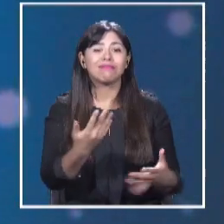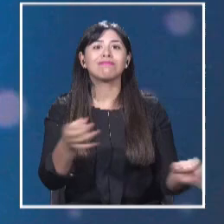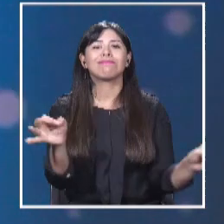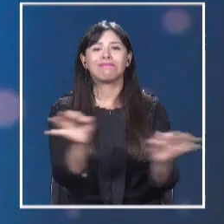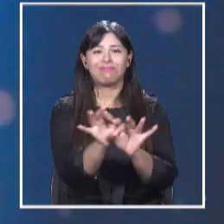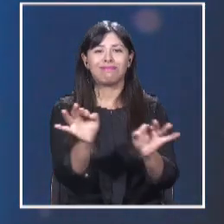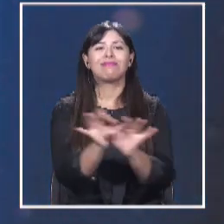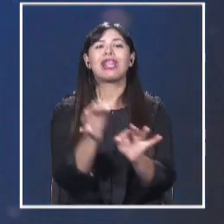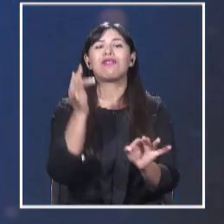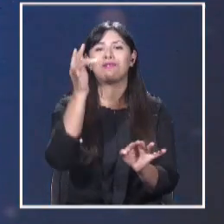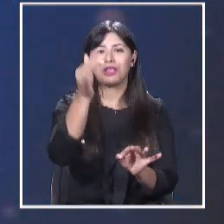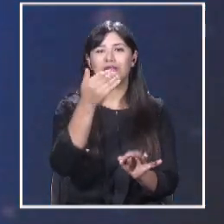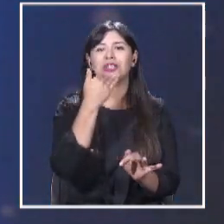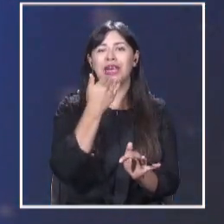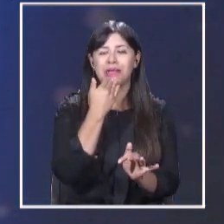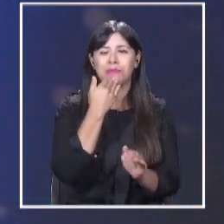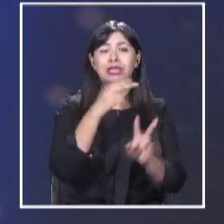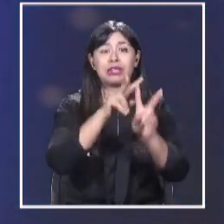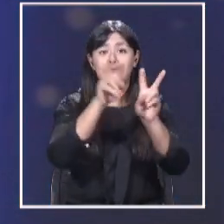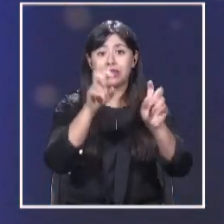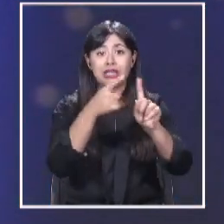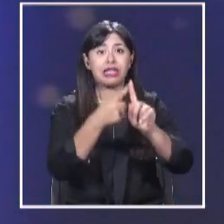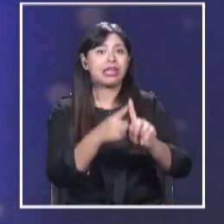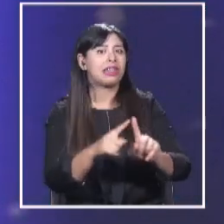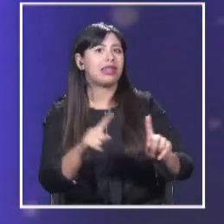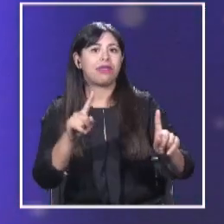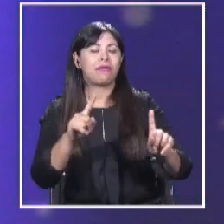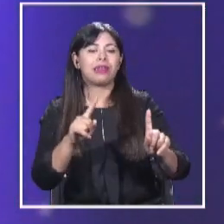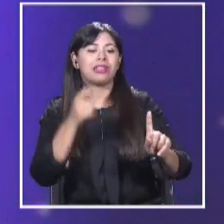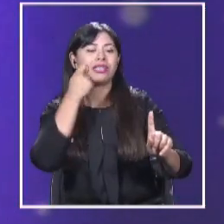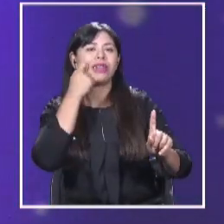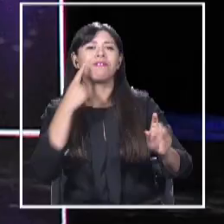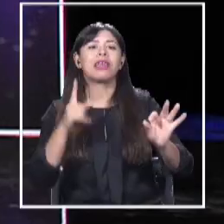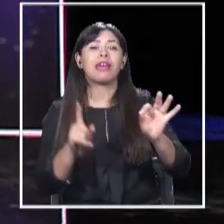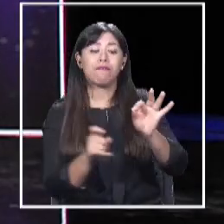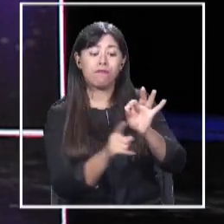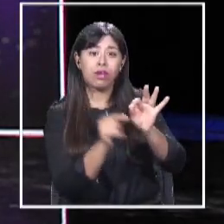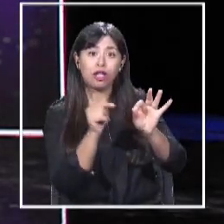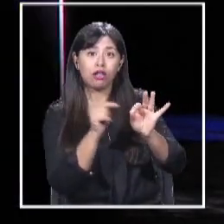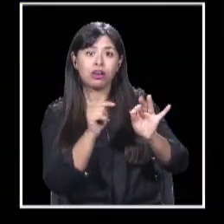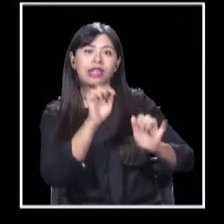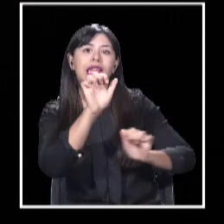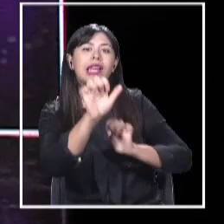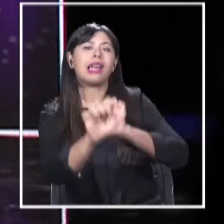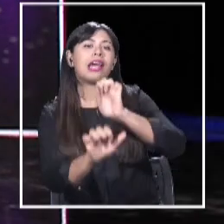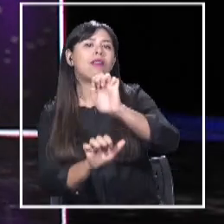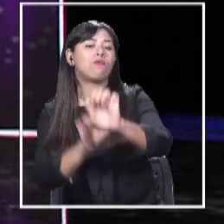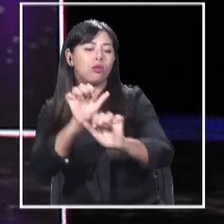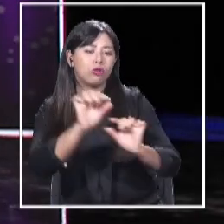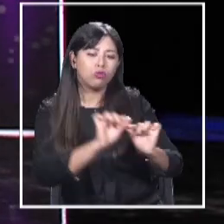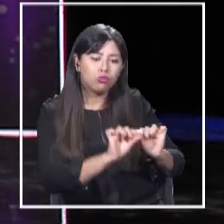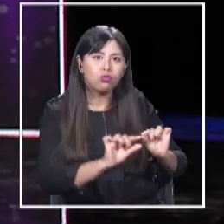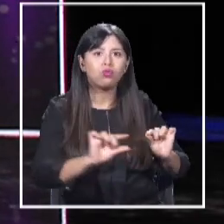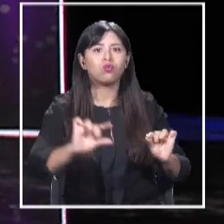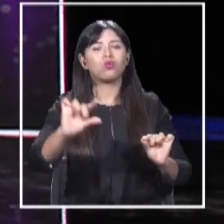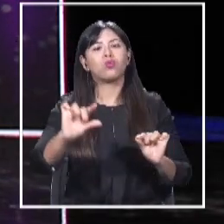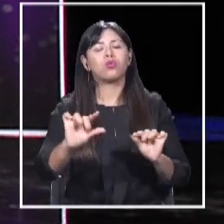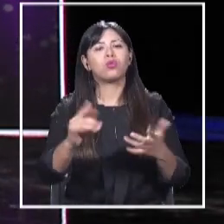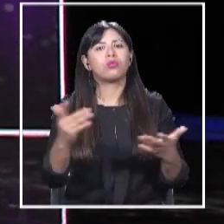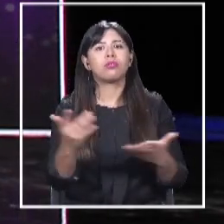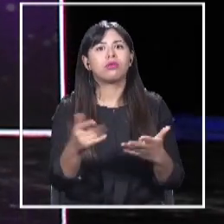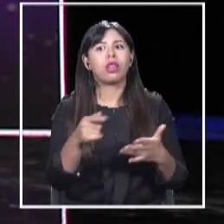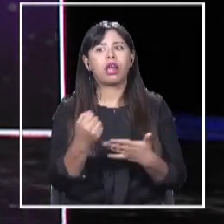desde una perspectiva diferente, desde la biología evolutiva. Habrá muchos que piensen con razón qué puede aportar